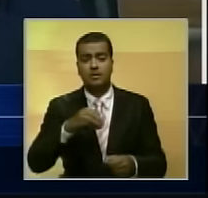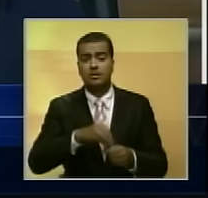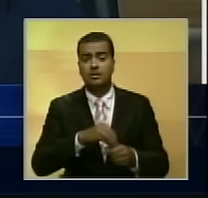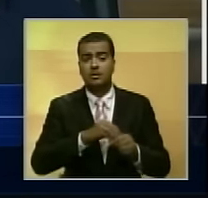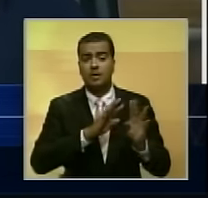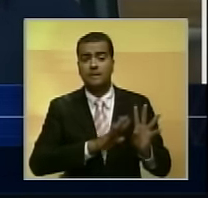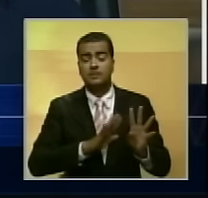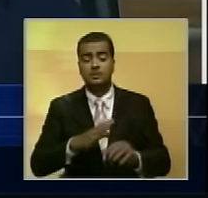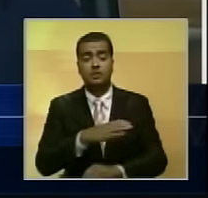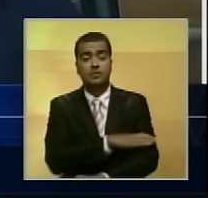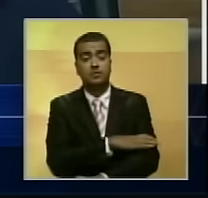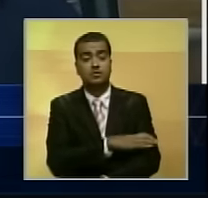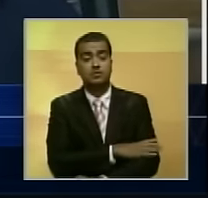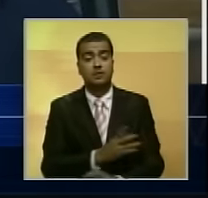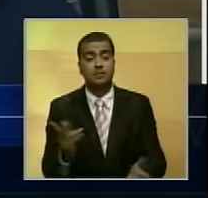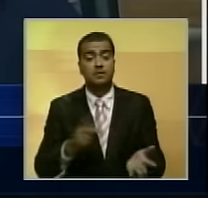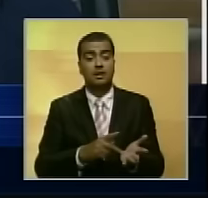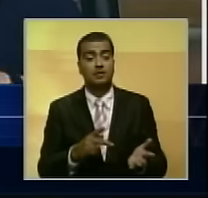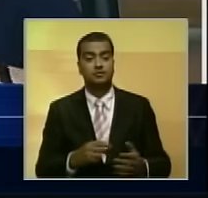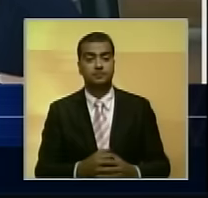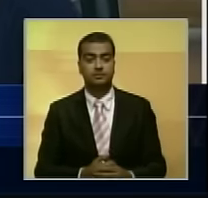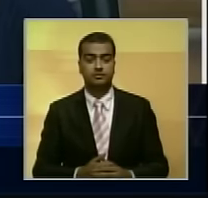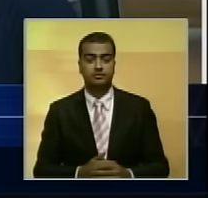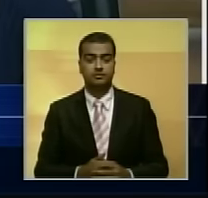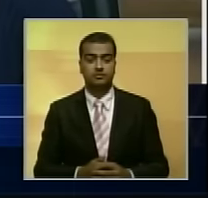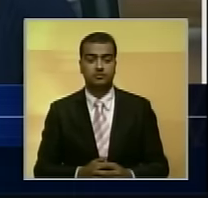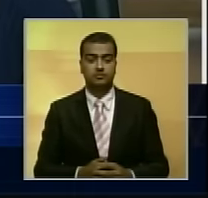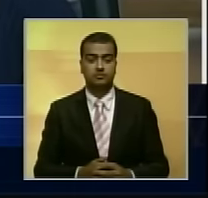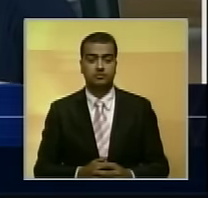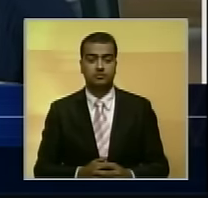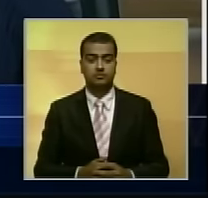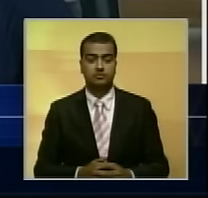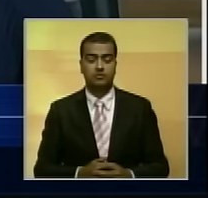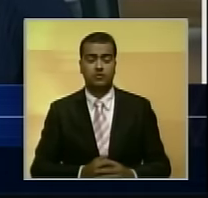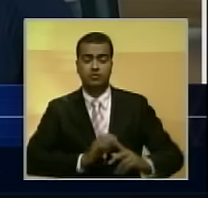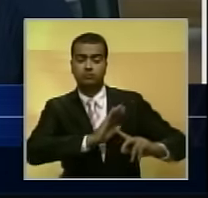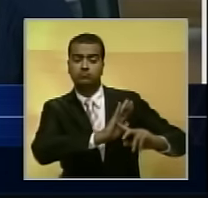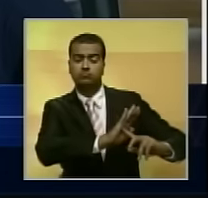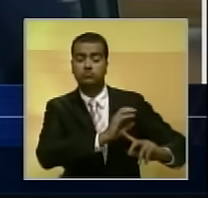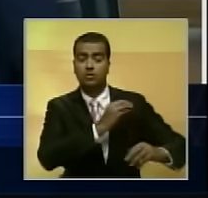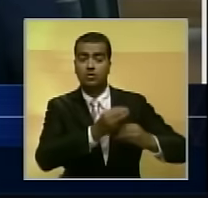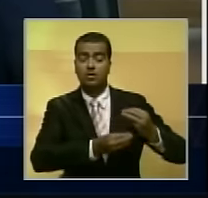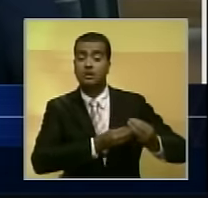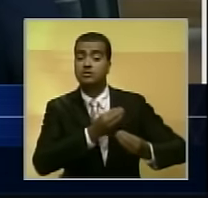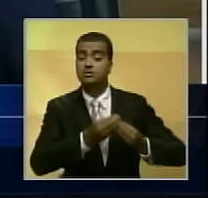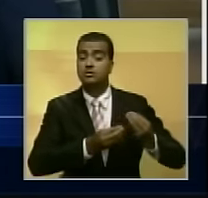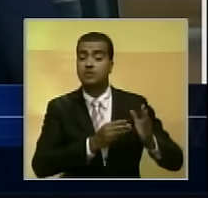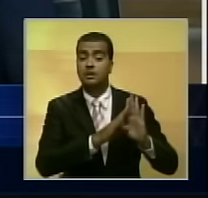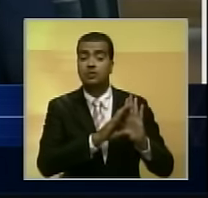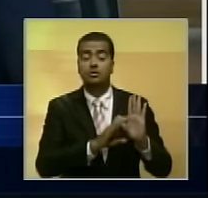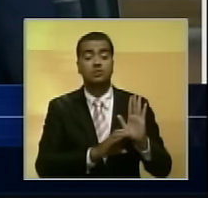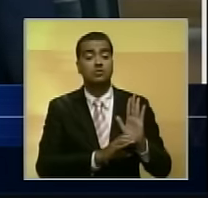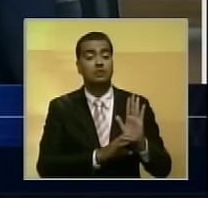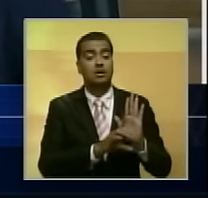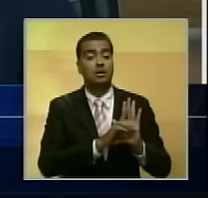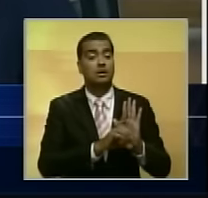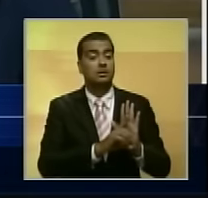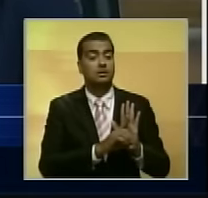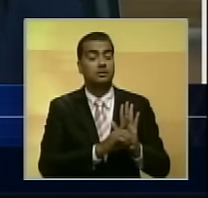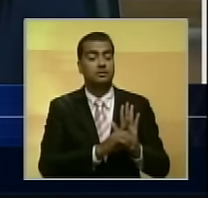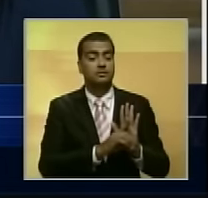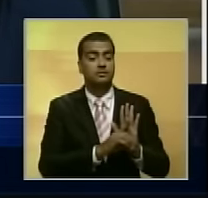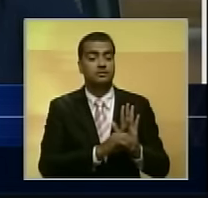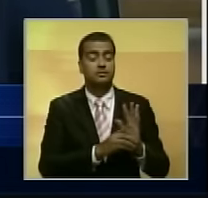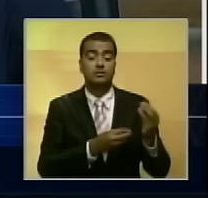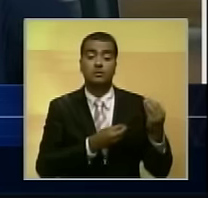marcha opositora se presentaron y fueron contenidos con la acción conforme a la Constitución y las leyes por